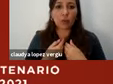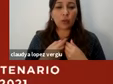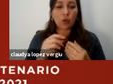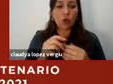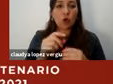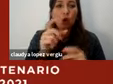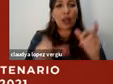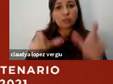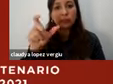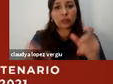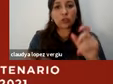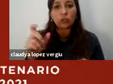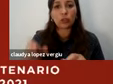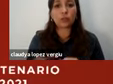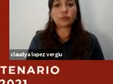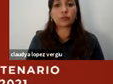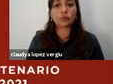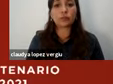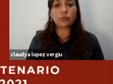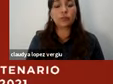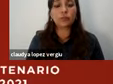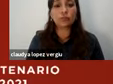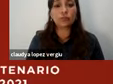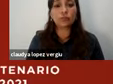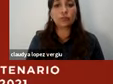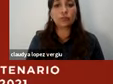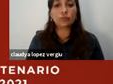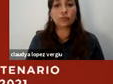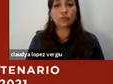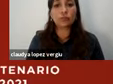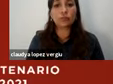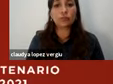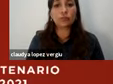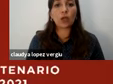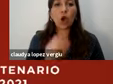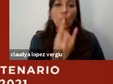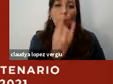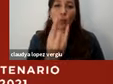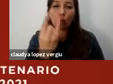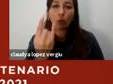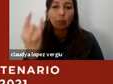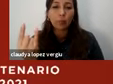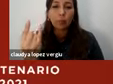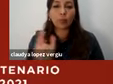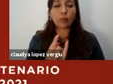directivas, prácticamente nosotros somos lo que manejamos. En página web podrían encontrar